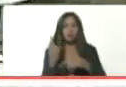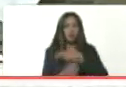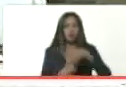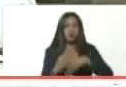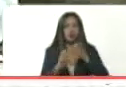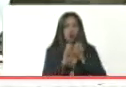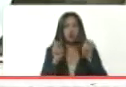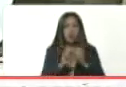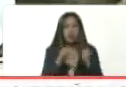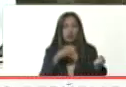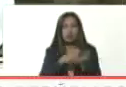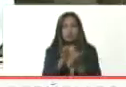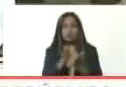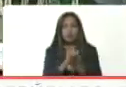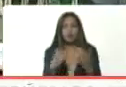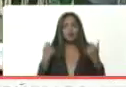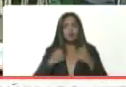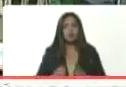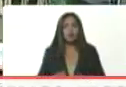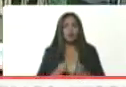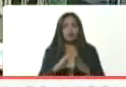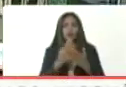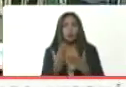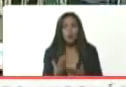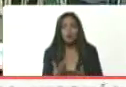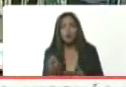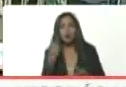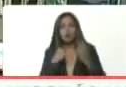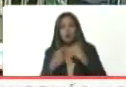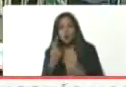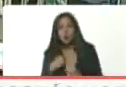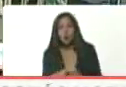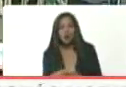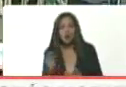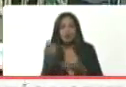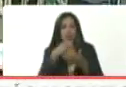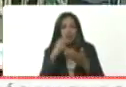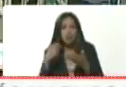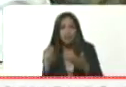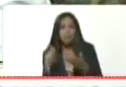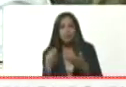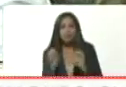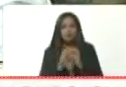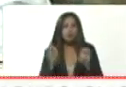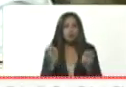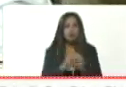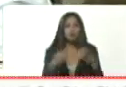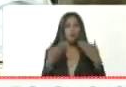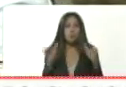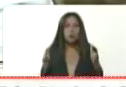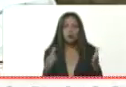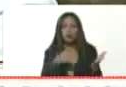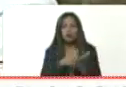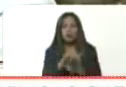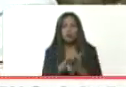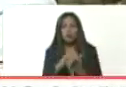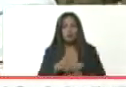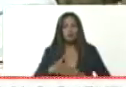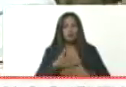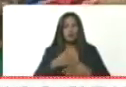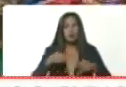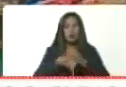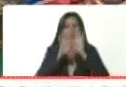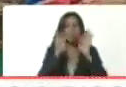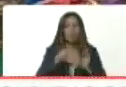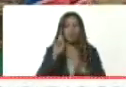y garantía de morrales de cuadernos creyones de lápices de educación pública gratuita de calidad